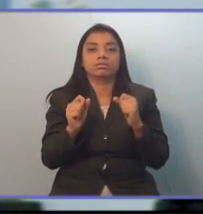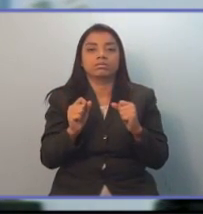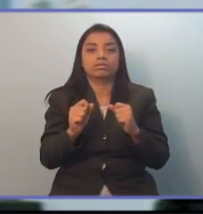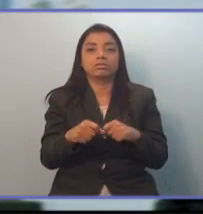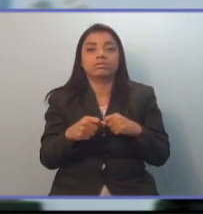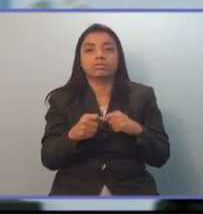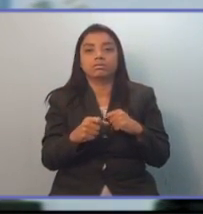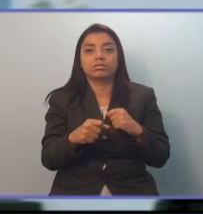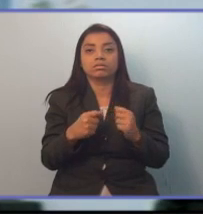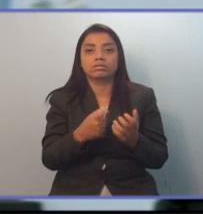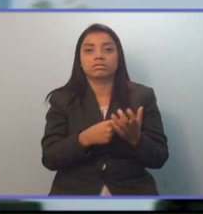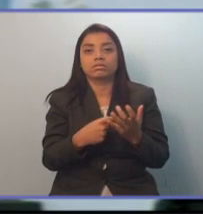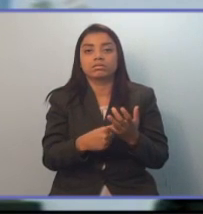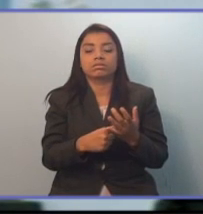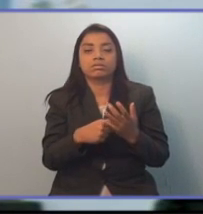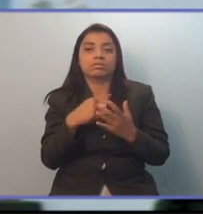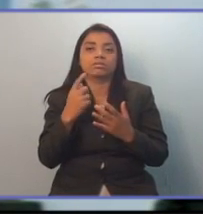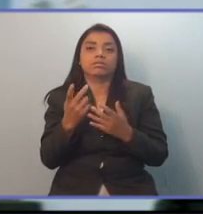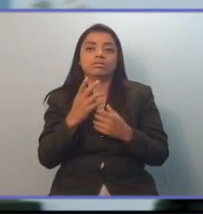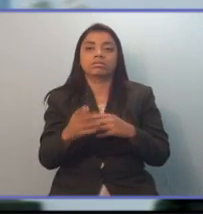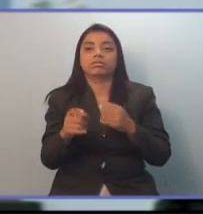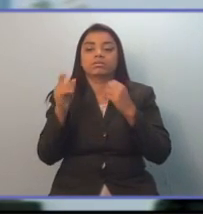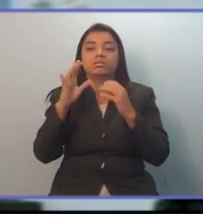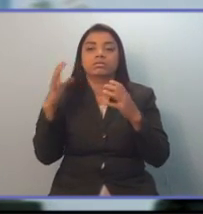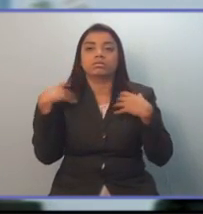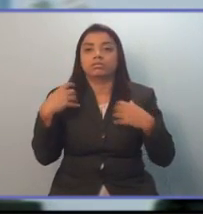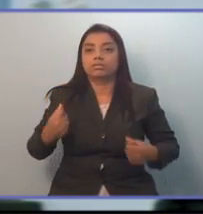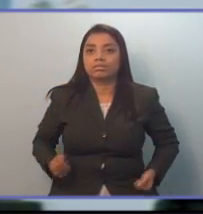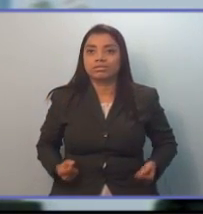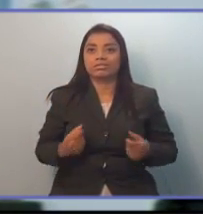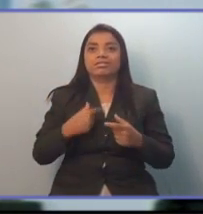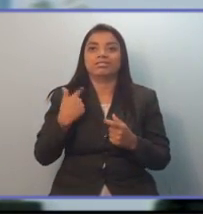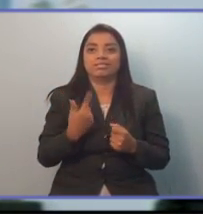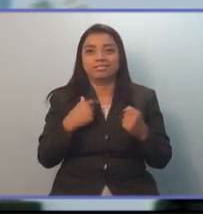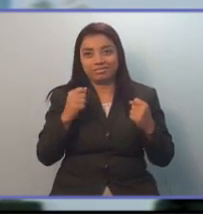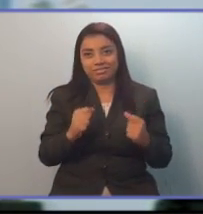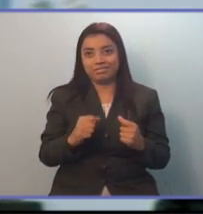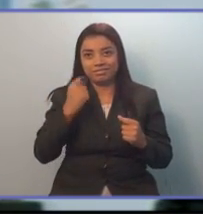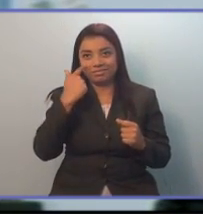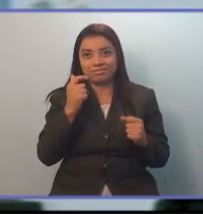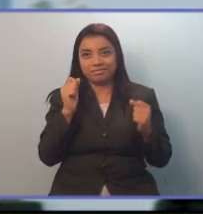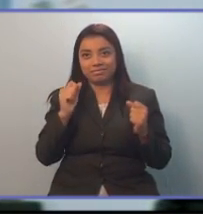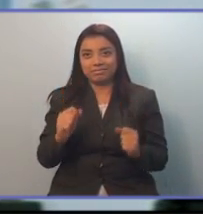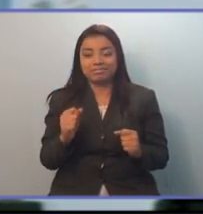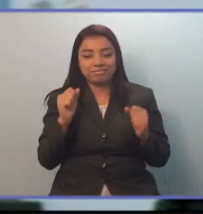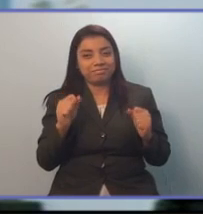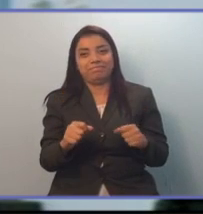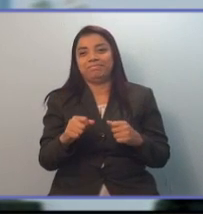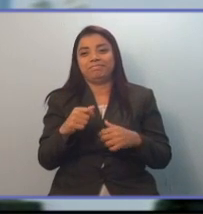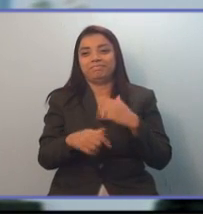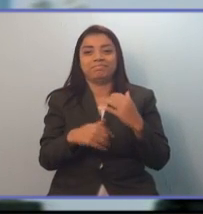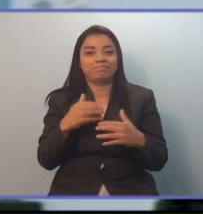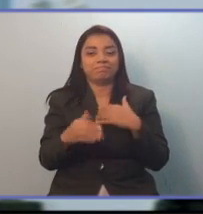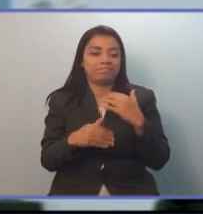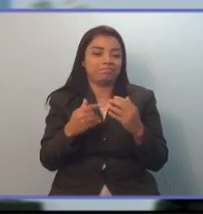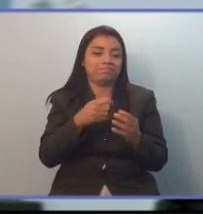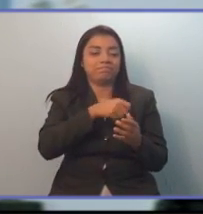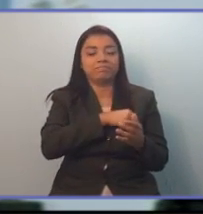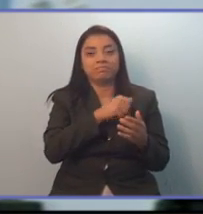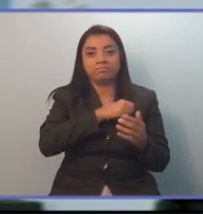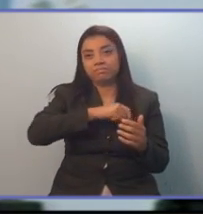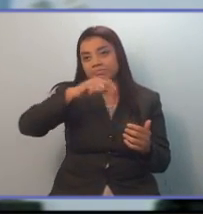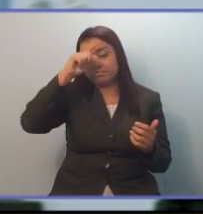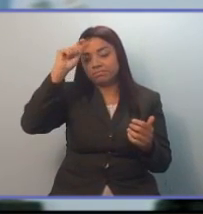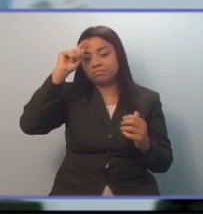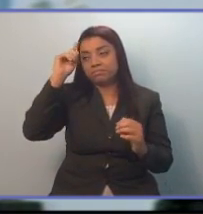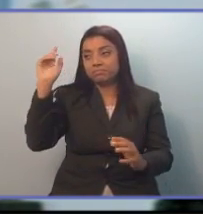eso genera también una carga económica al Estado. Entonces podría ser una redistribución de esa carga laboral en todos los